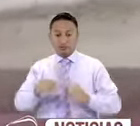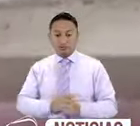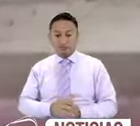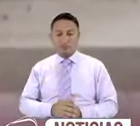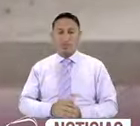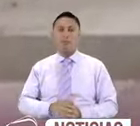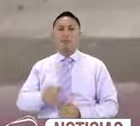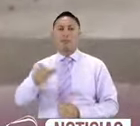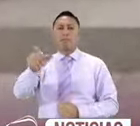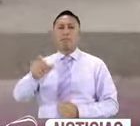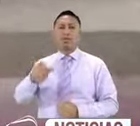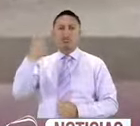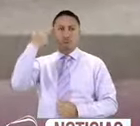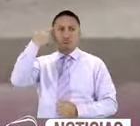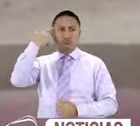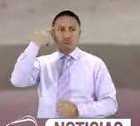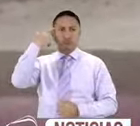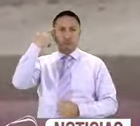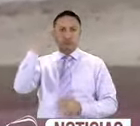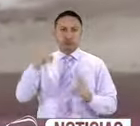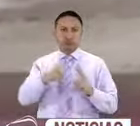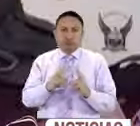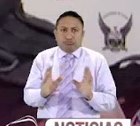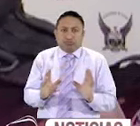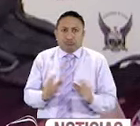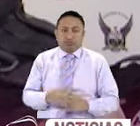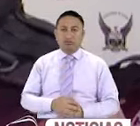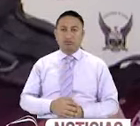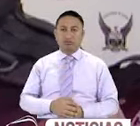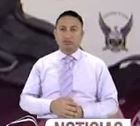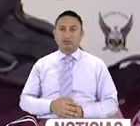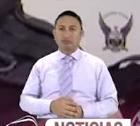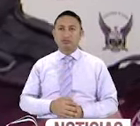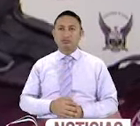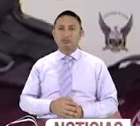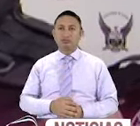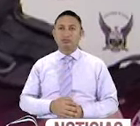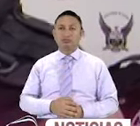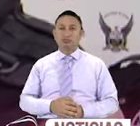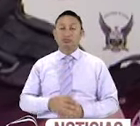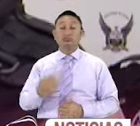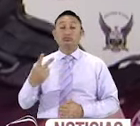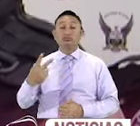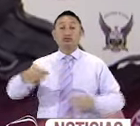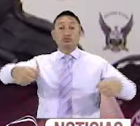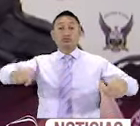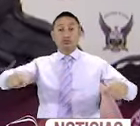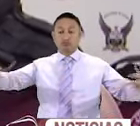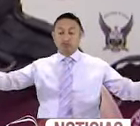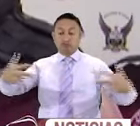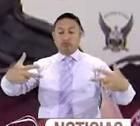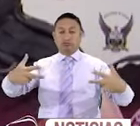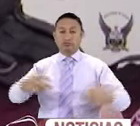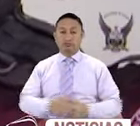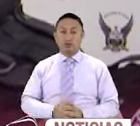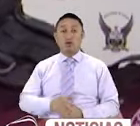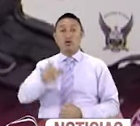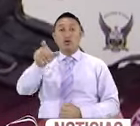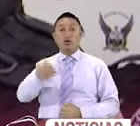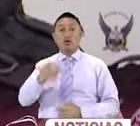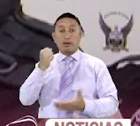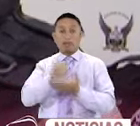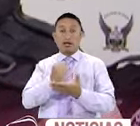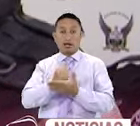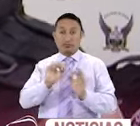sujetos no identificados. Entonces fueron abordados por 2 tricimotos, una se encuentra sin placas de lo que hemos podido observar en los